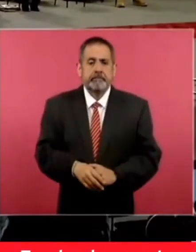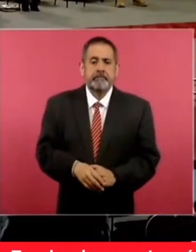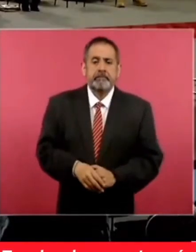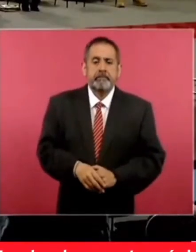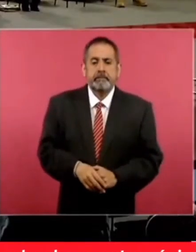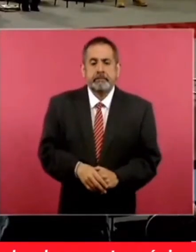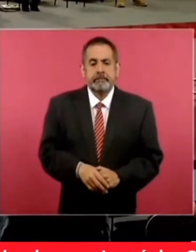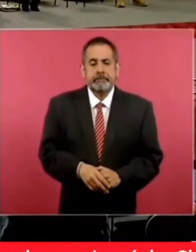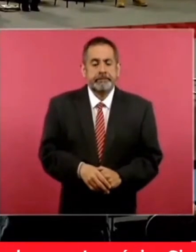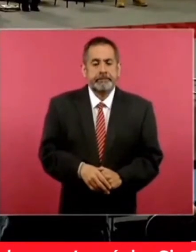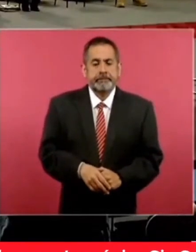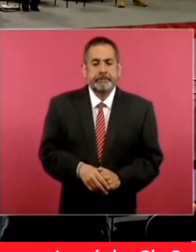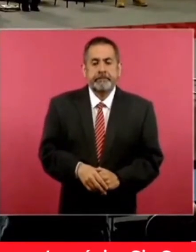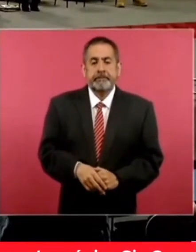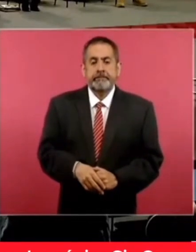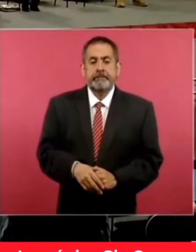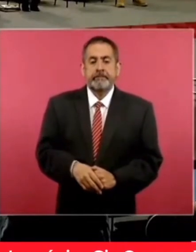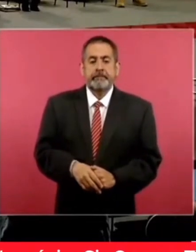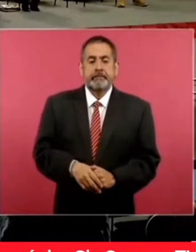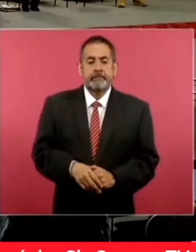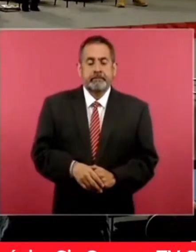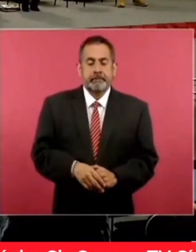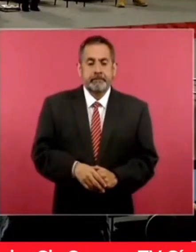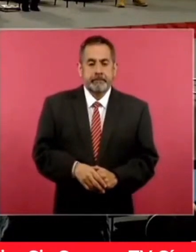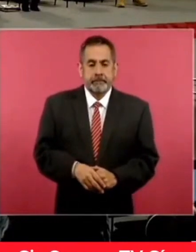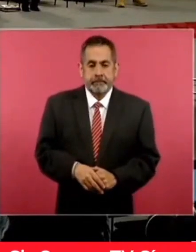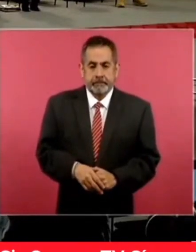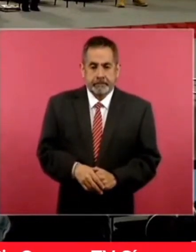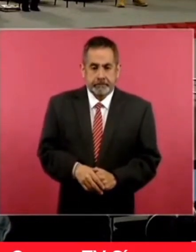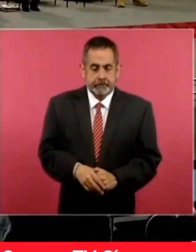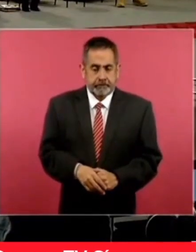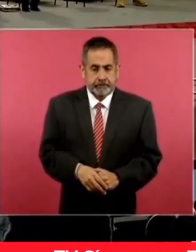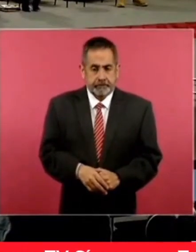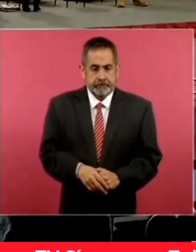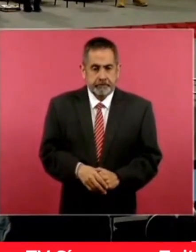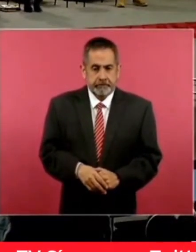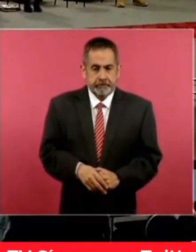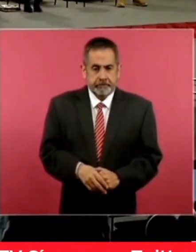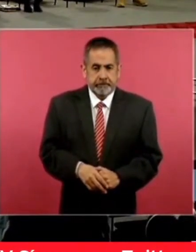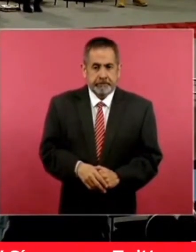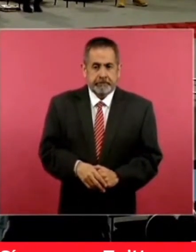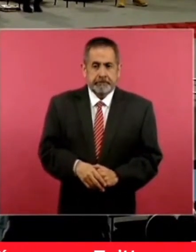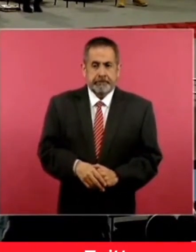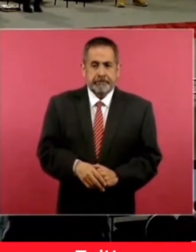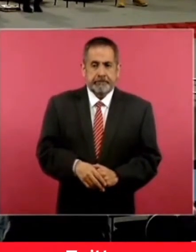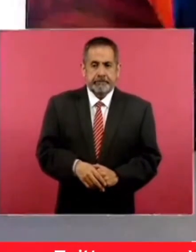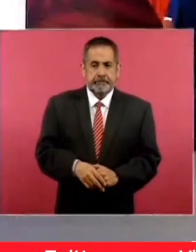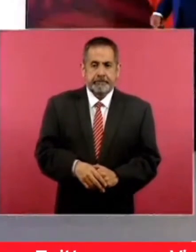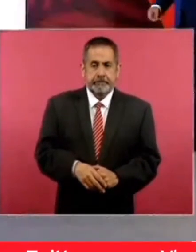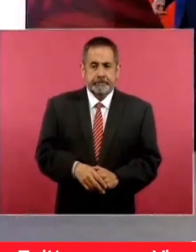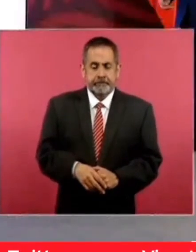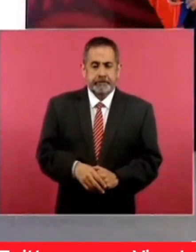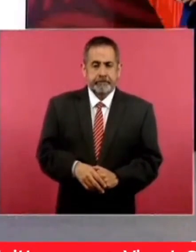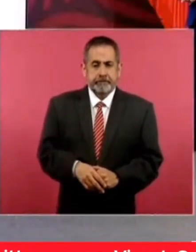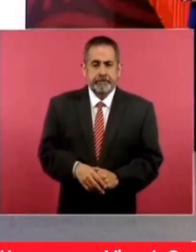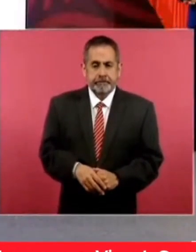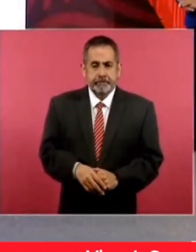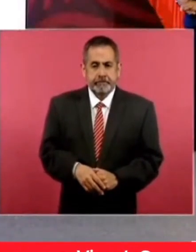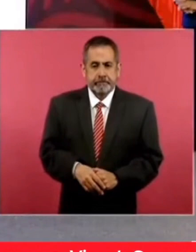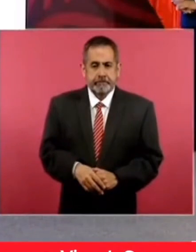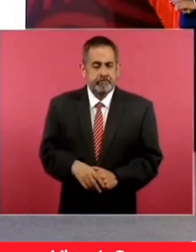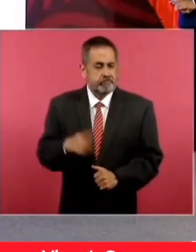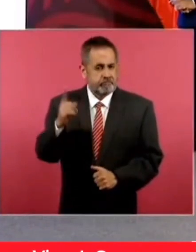la que sigue por favor Aquí vamos a Resaltar la lo que la aportación en los resultados